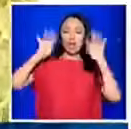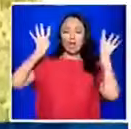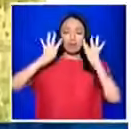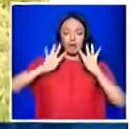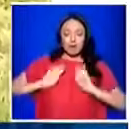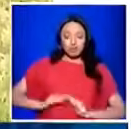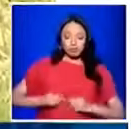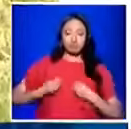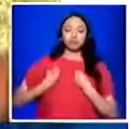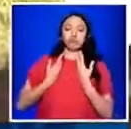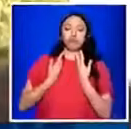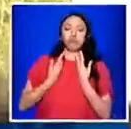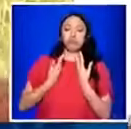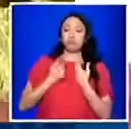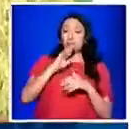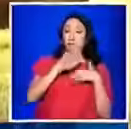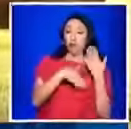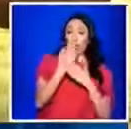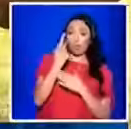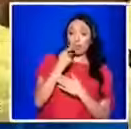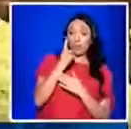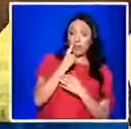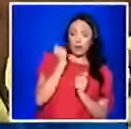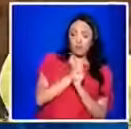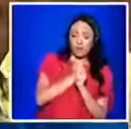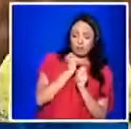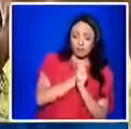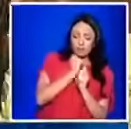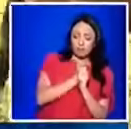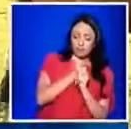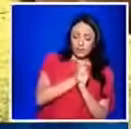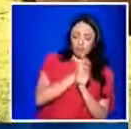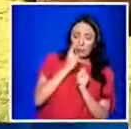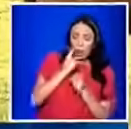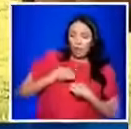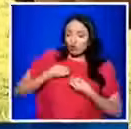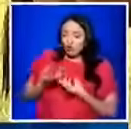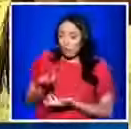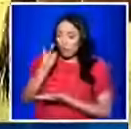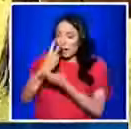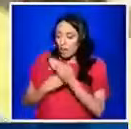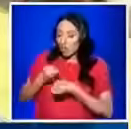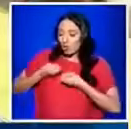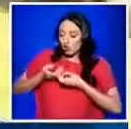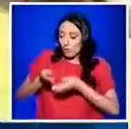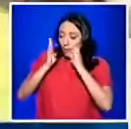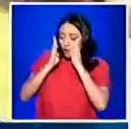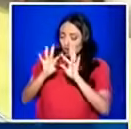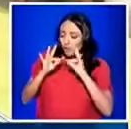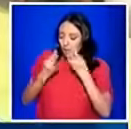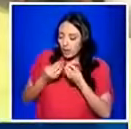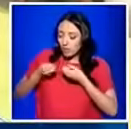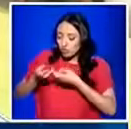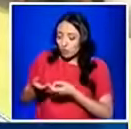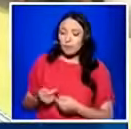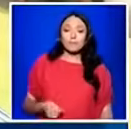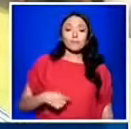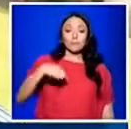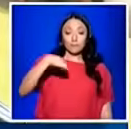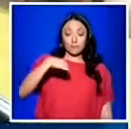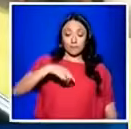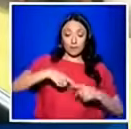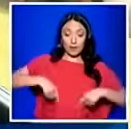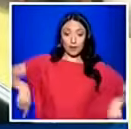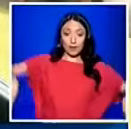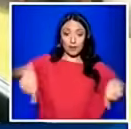ese ser que queda sin aliento todos los días por brindar su vida a los hijos y a la familia. Aquí tenemos las piscinas para la